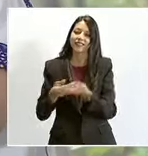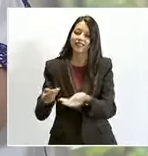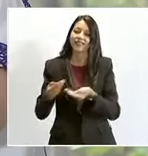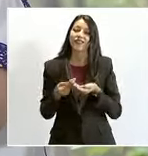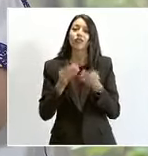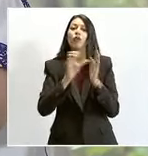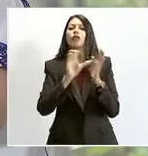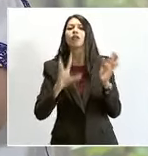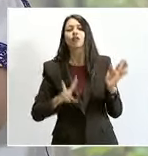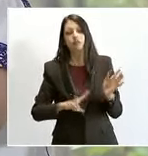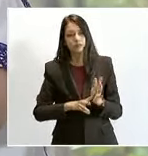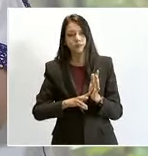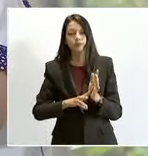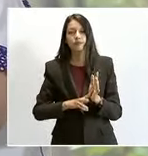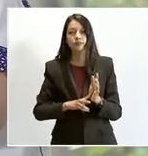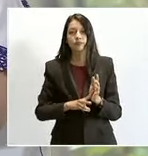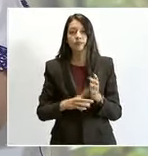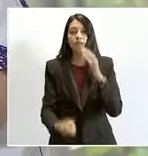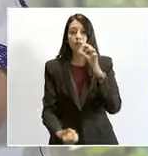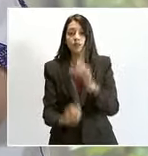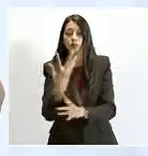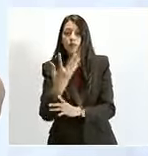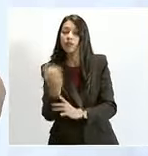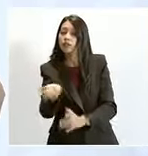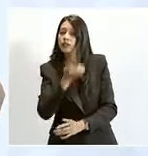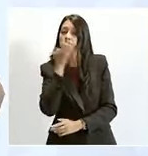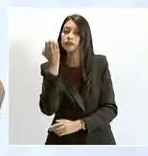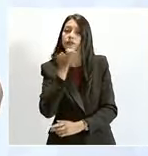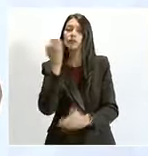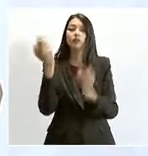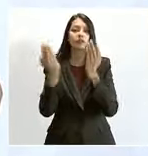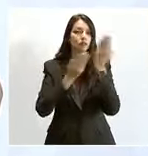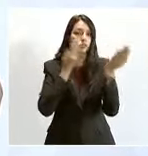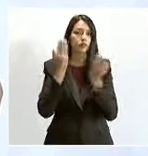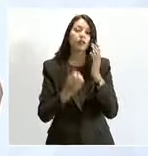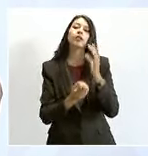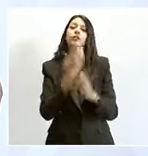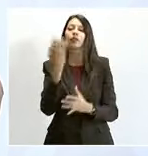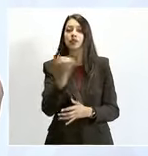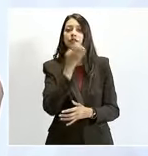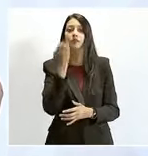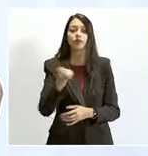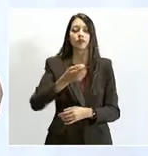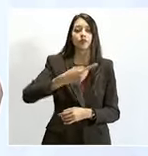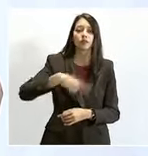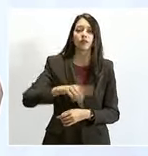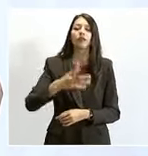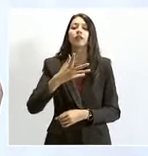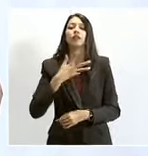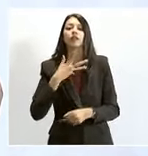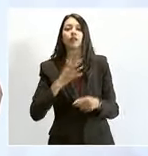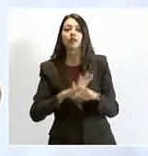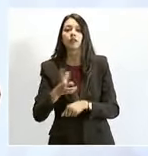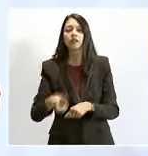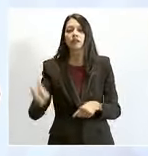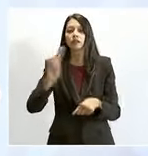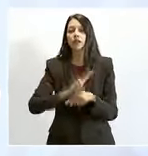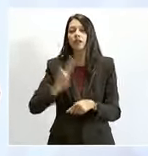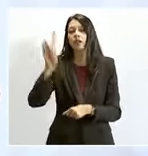convocatoria a las nuevas escuelas a estudiantes a las nuevas escuelas saldrá el día